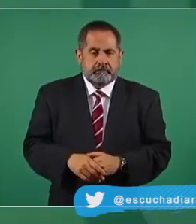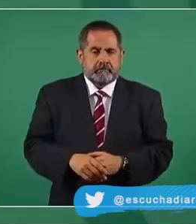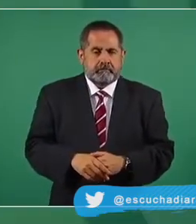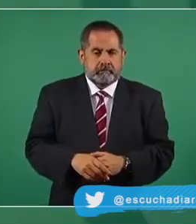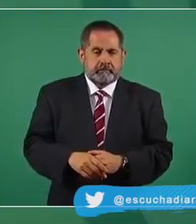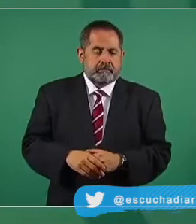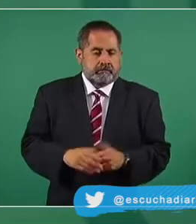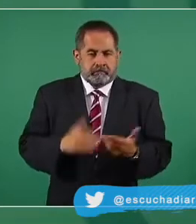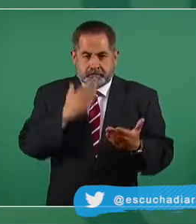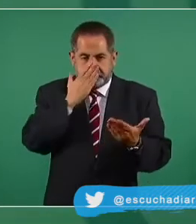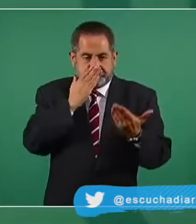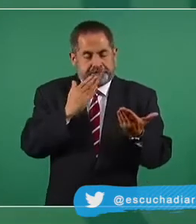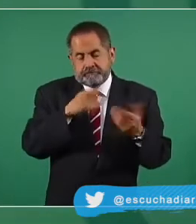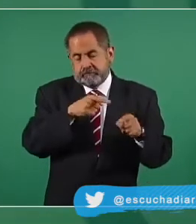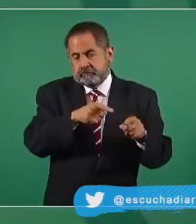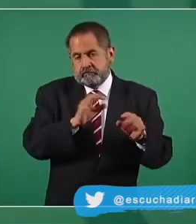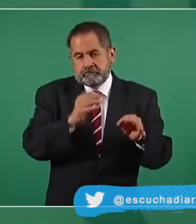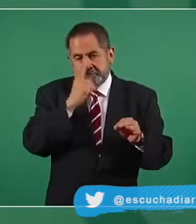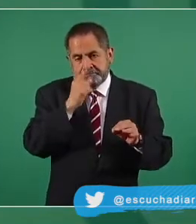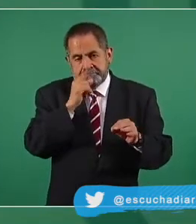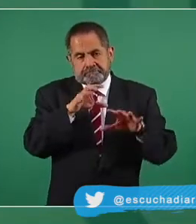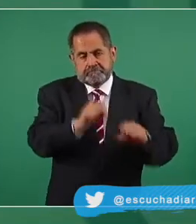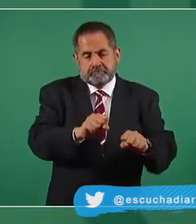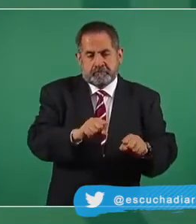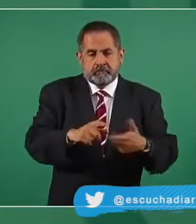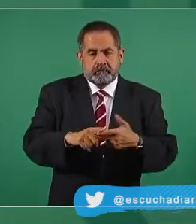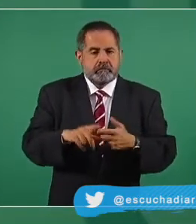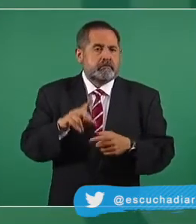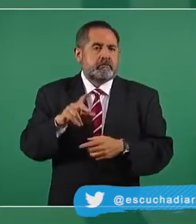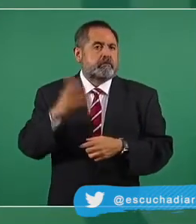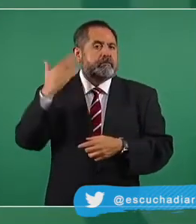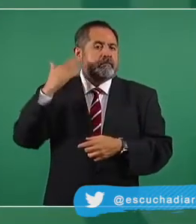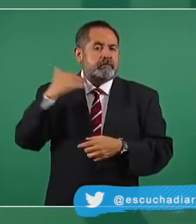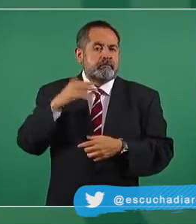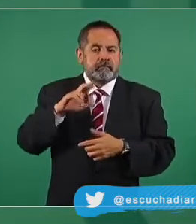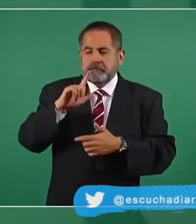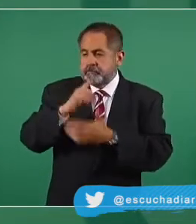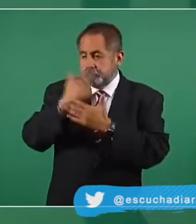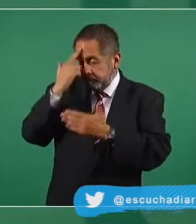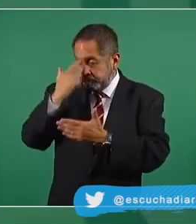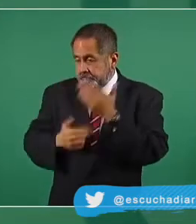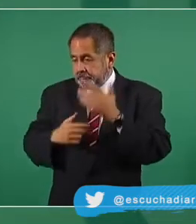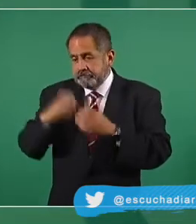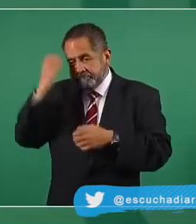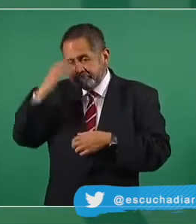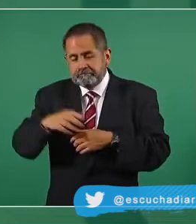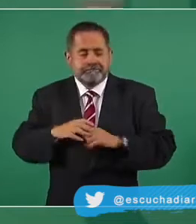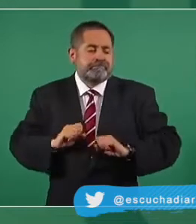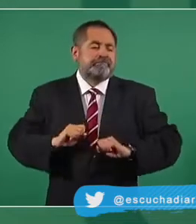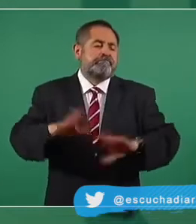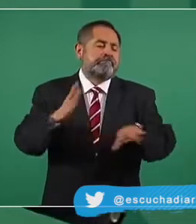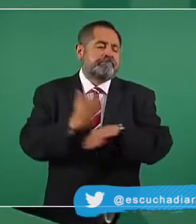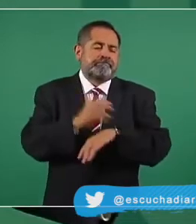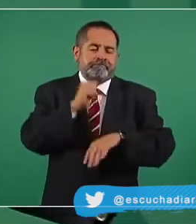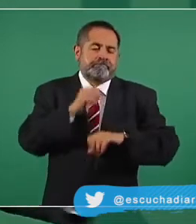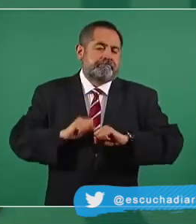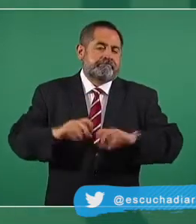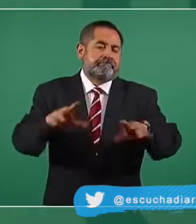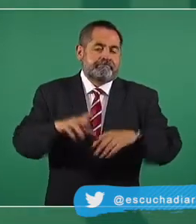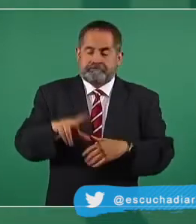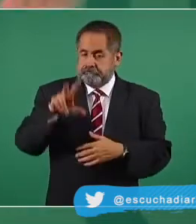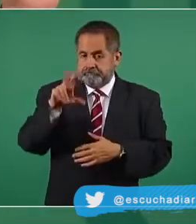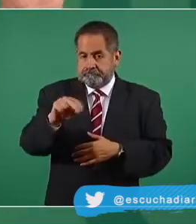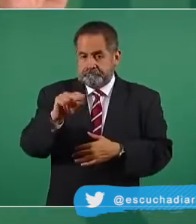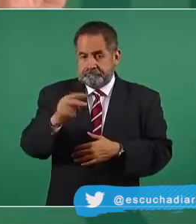no es de que se comete una fechoría, se comete un crimen y no hay castigo.